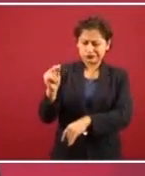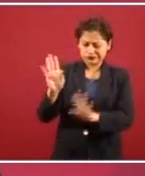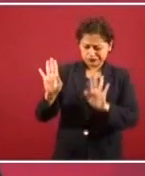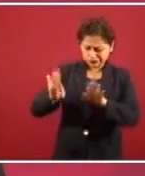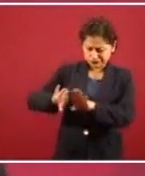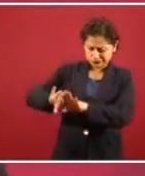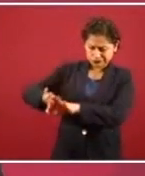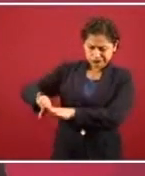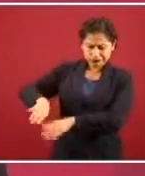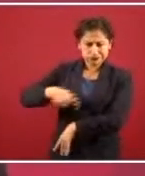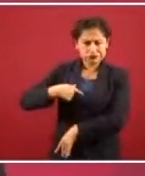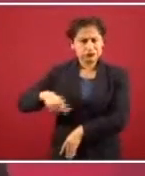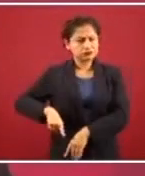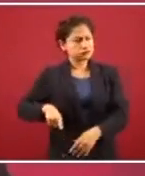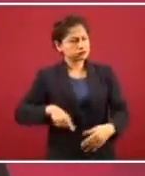Y